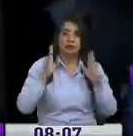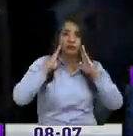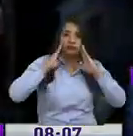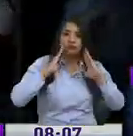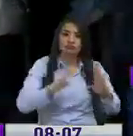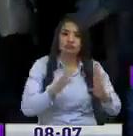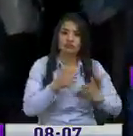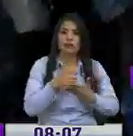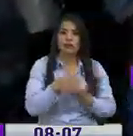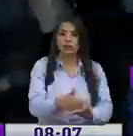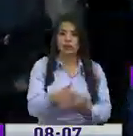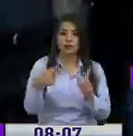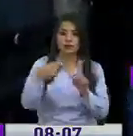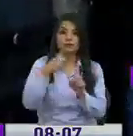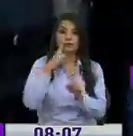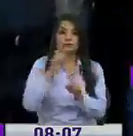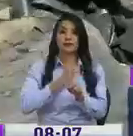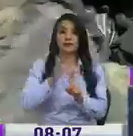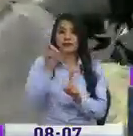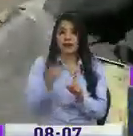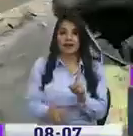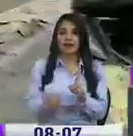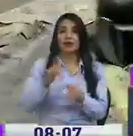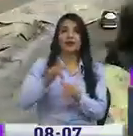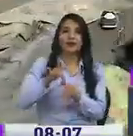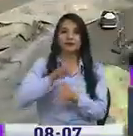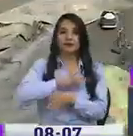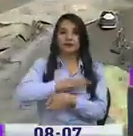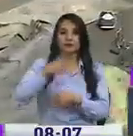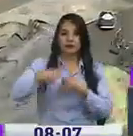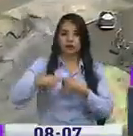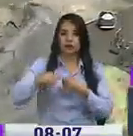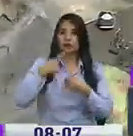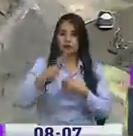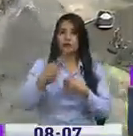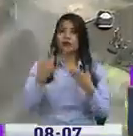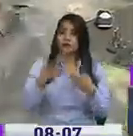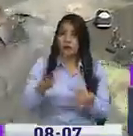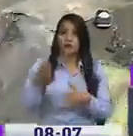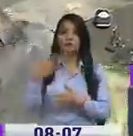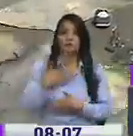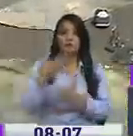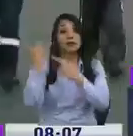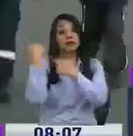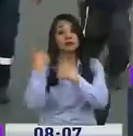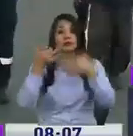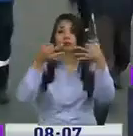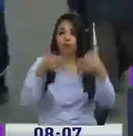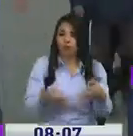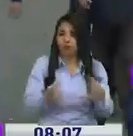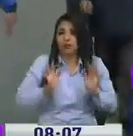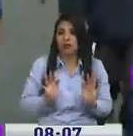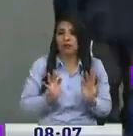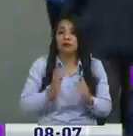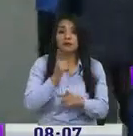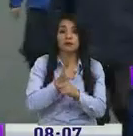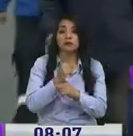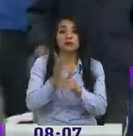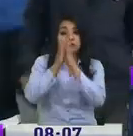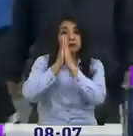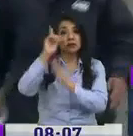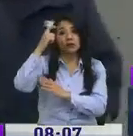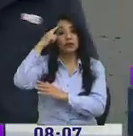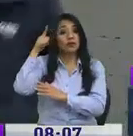Rivera, técnico de riesgos del distrito, pues como municipalidad asegura que han cumplido con su parte, por ello hacen un llamado a las autoridades